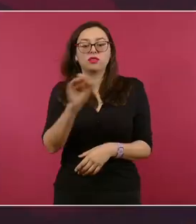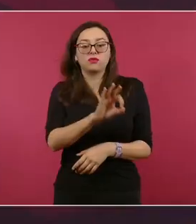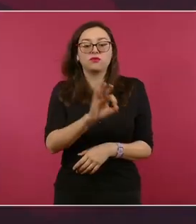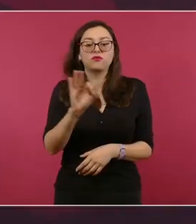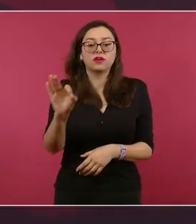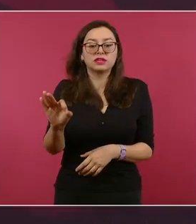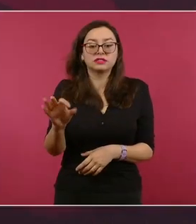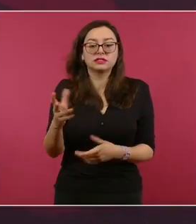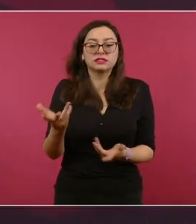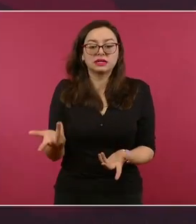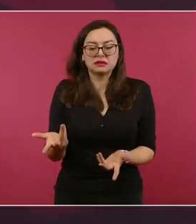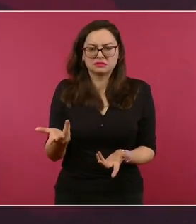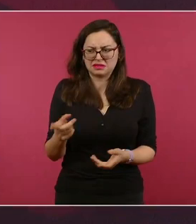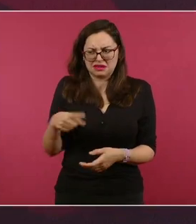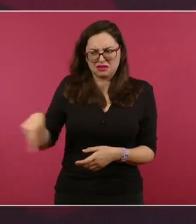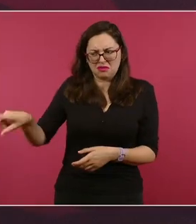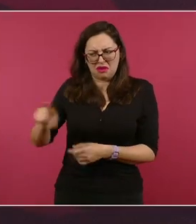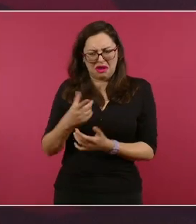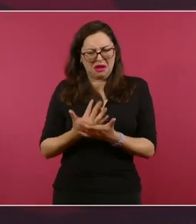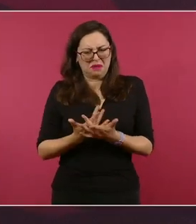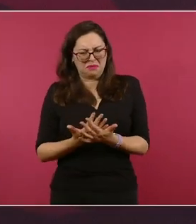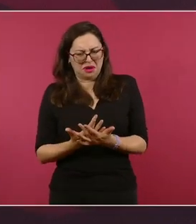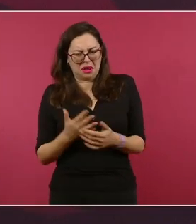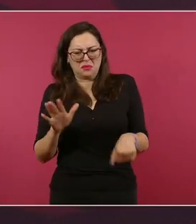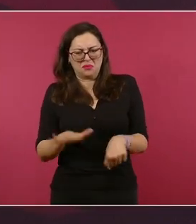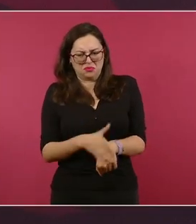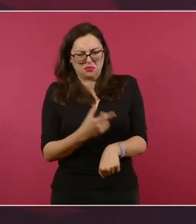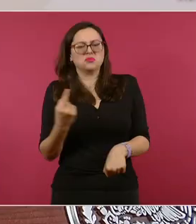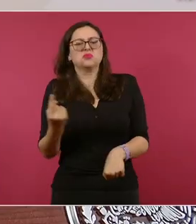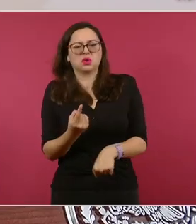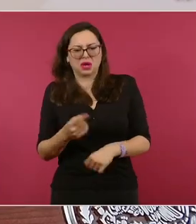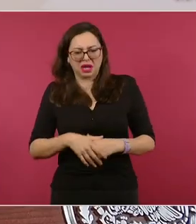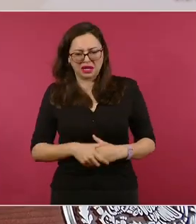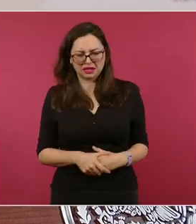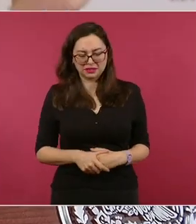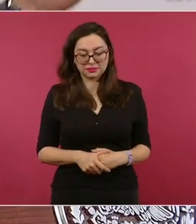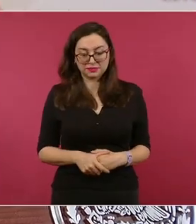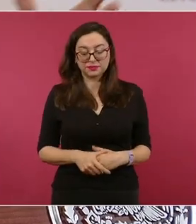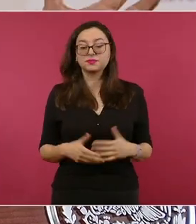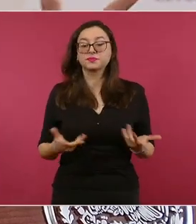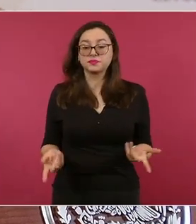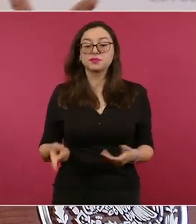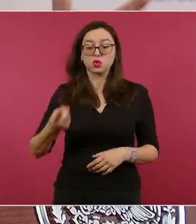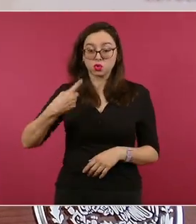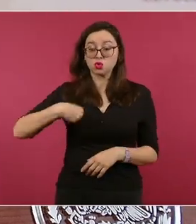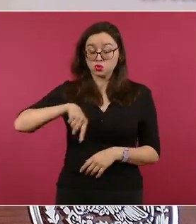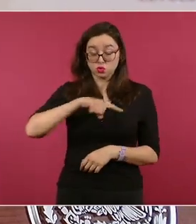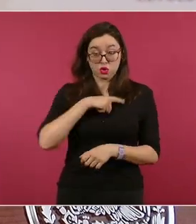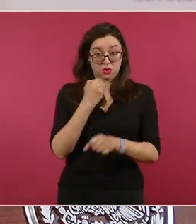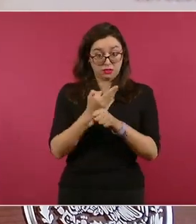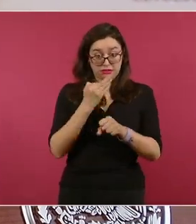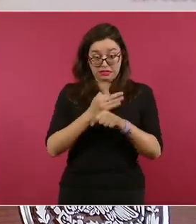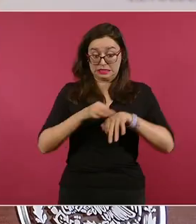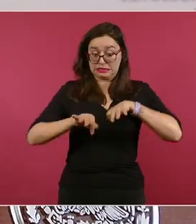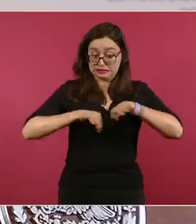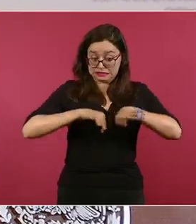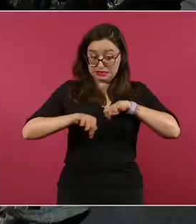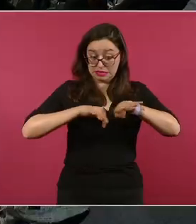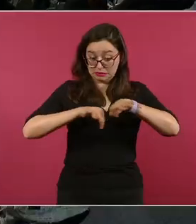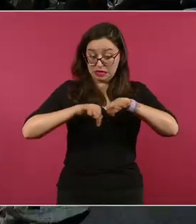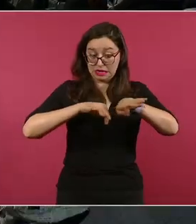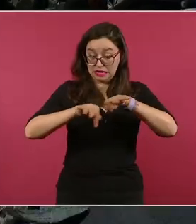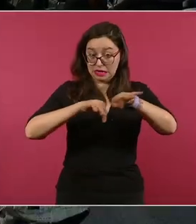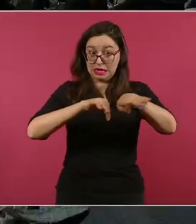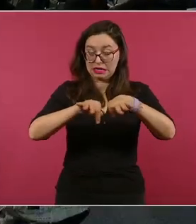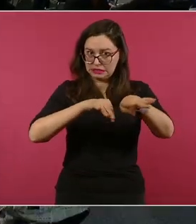Las investigaciones, sí. Y no nos detenemos en eso. Y son tiempos, es temporada